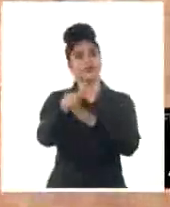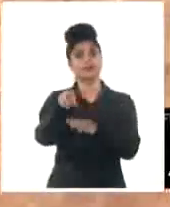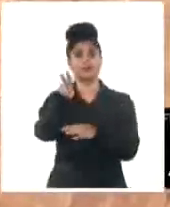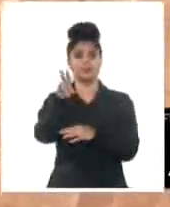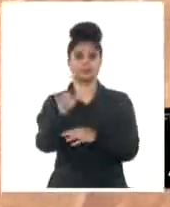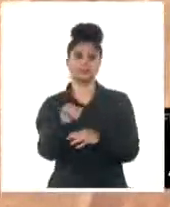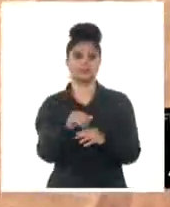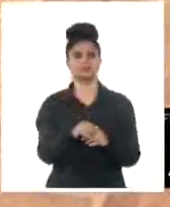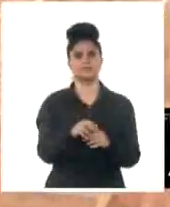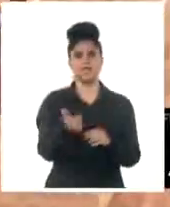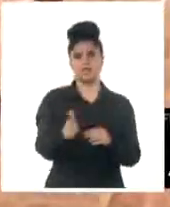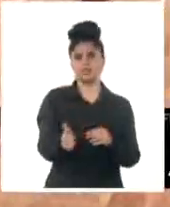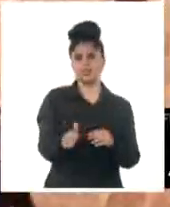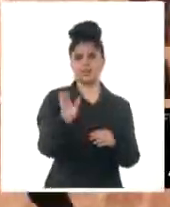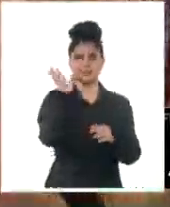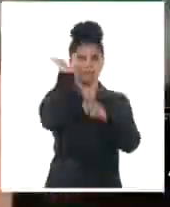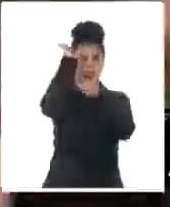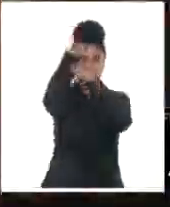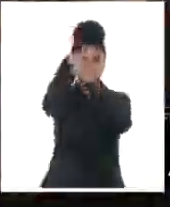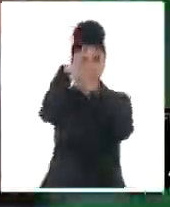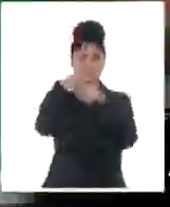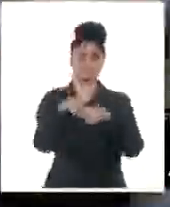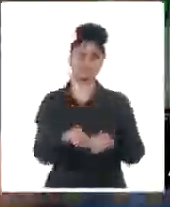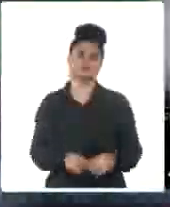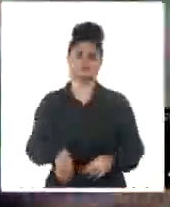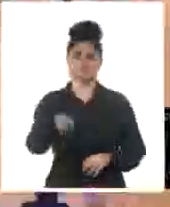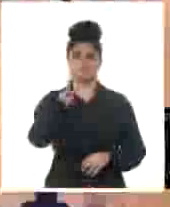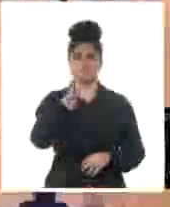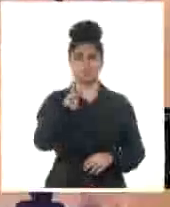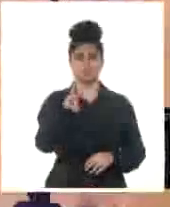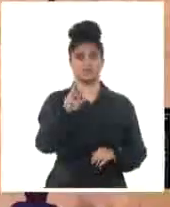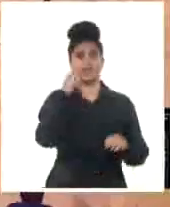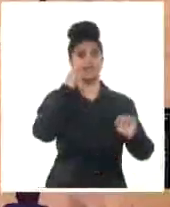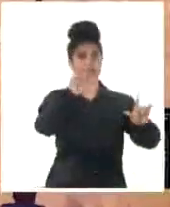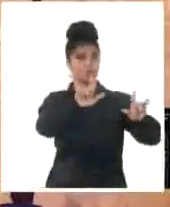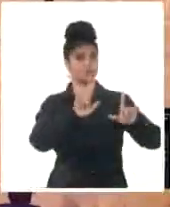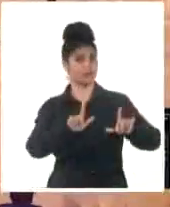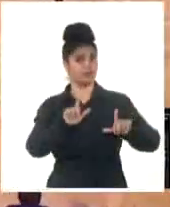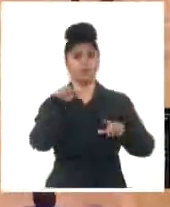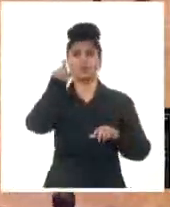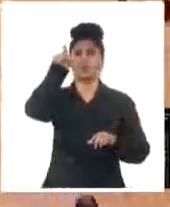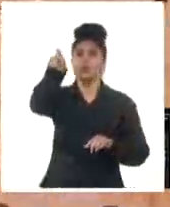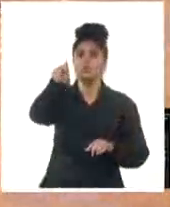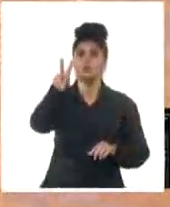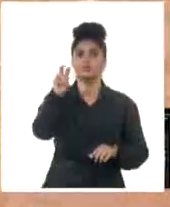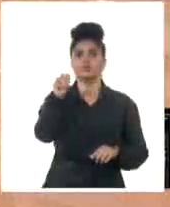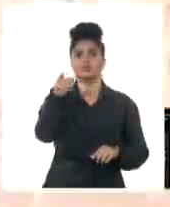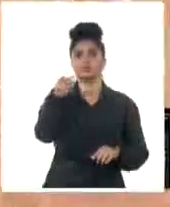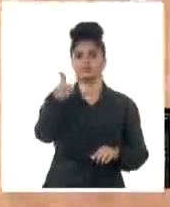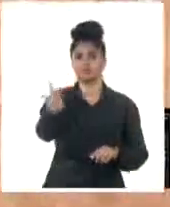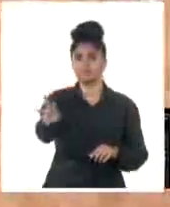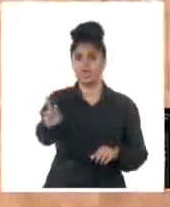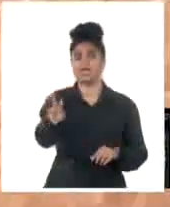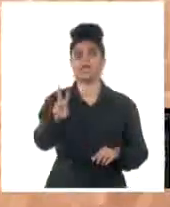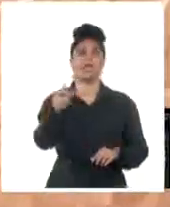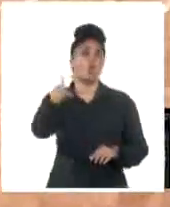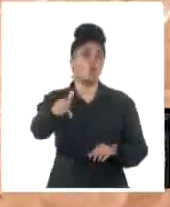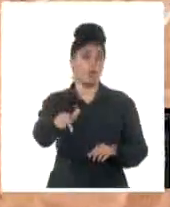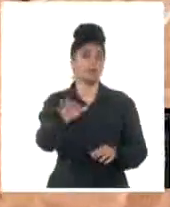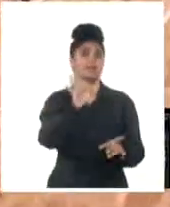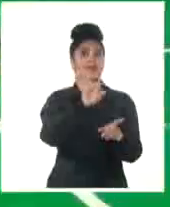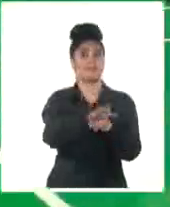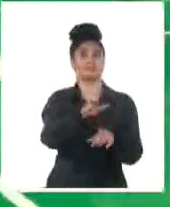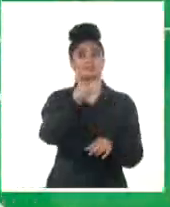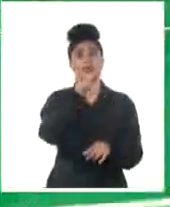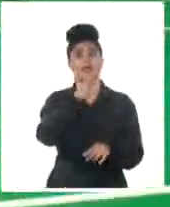10 rebotes. Los Heat, que han ganado 3 títulos en la NBA, el último en 2013, se enfrentarán desde este jueves en Denver a